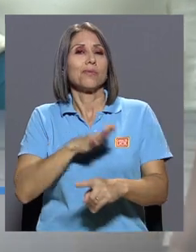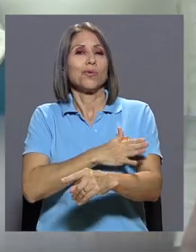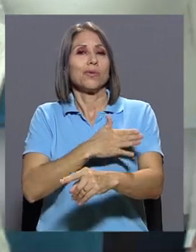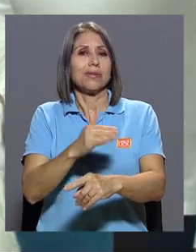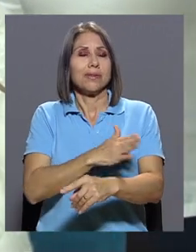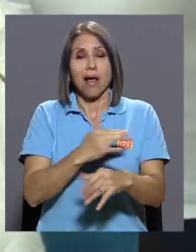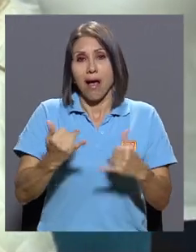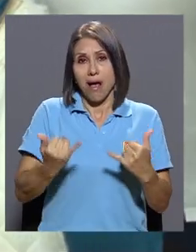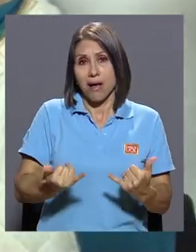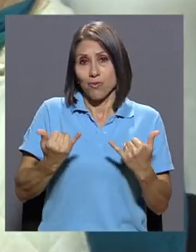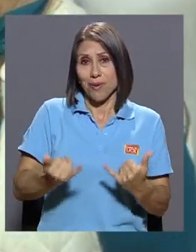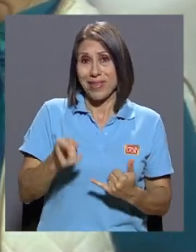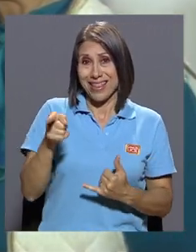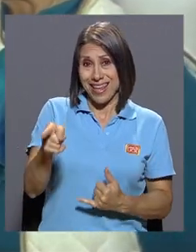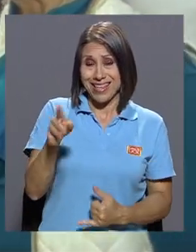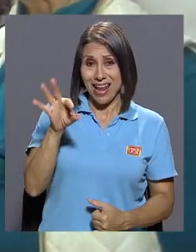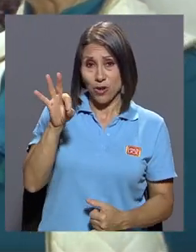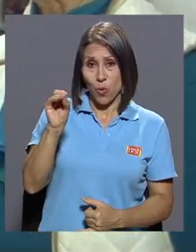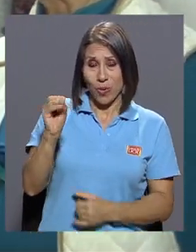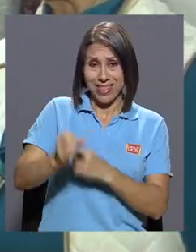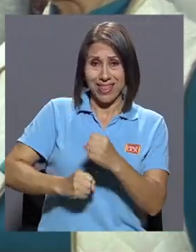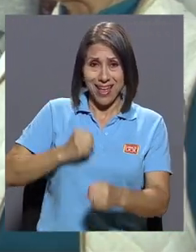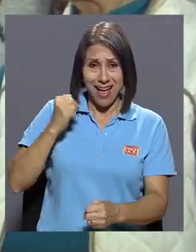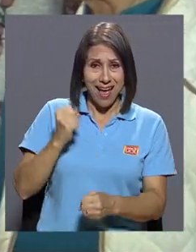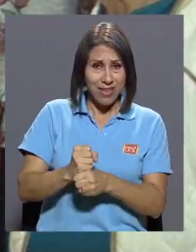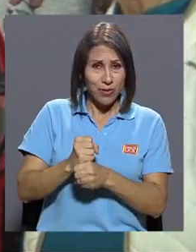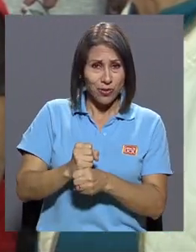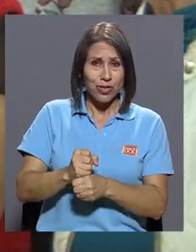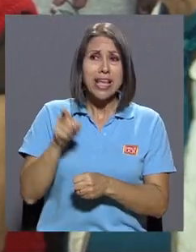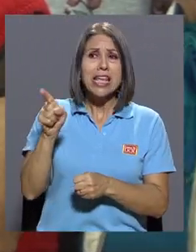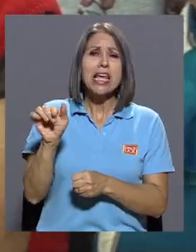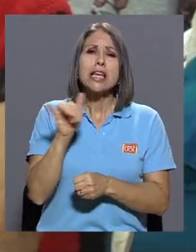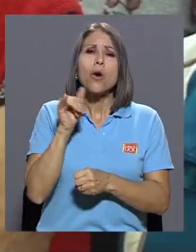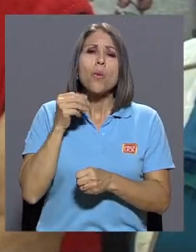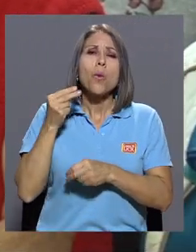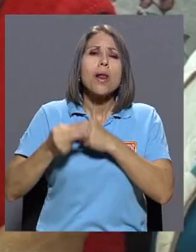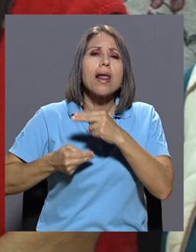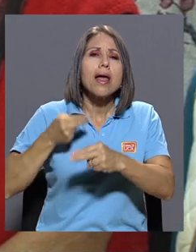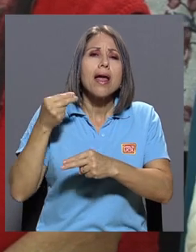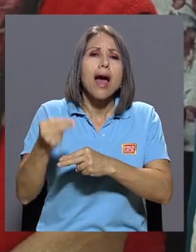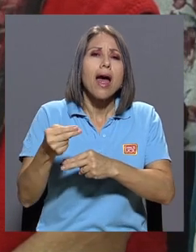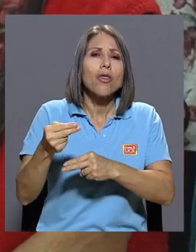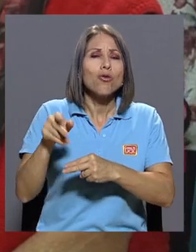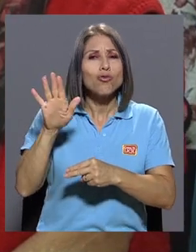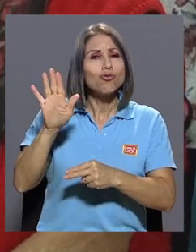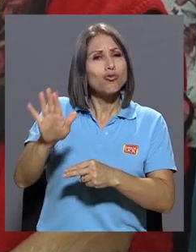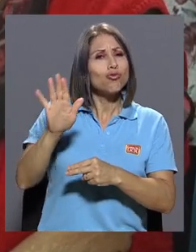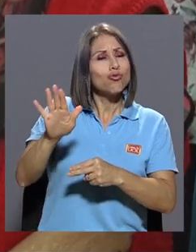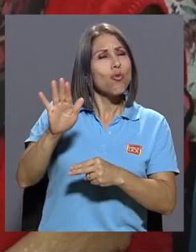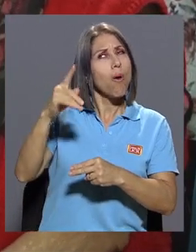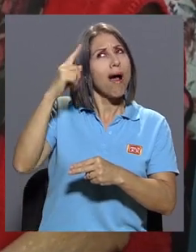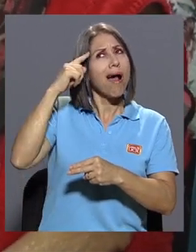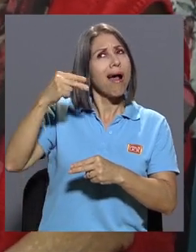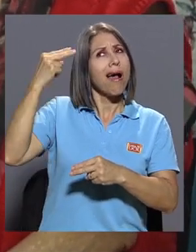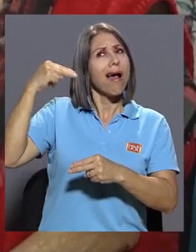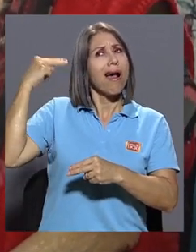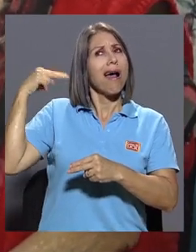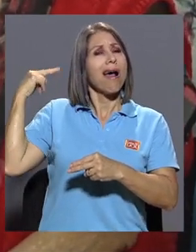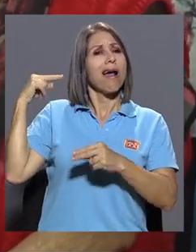pasión. Actualmente tiene 90 años y guarda como un legado la historia de la agrupación en su